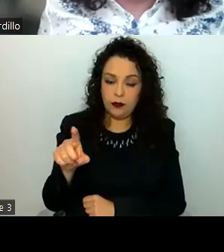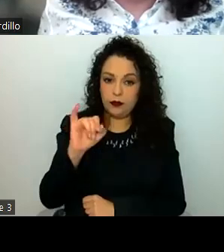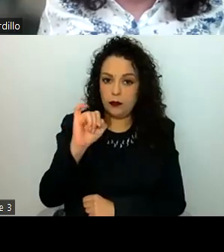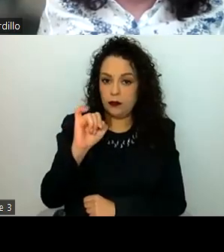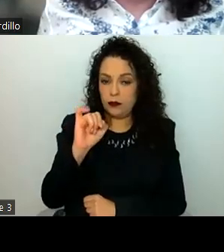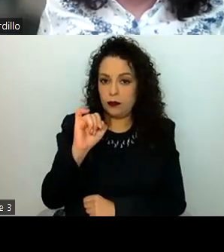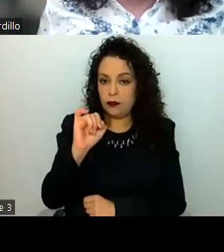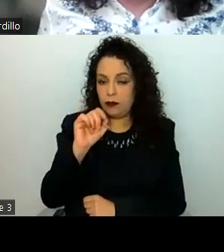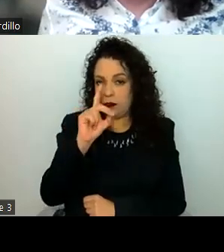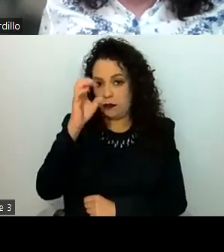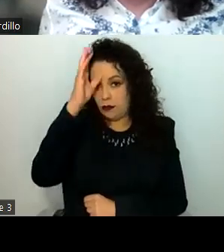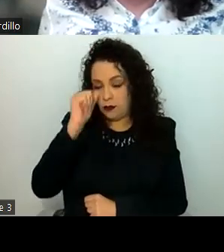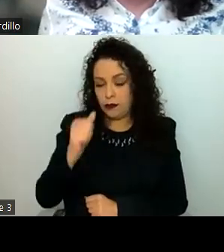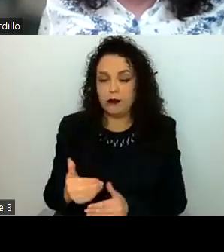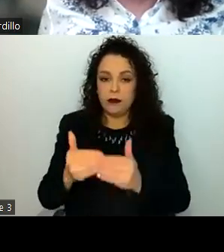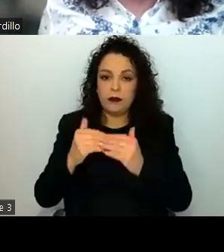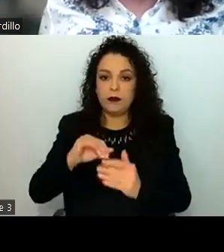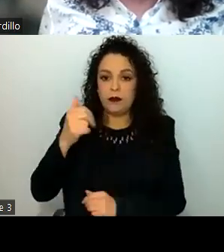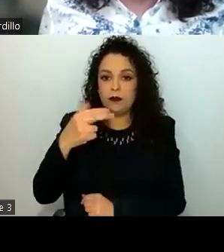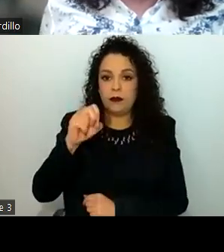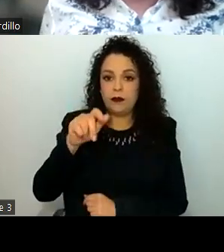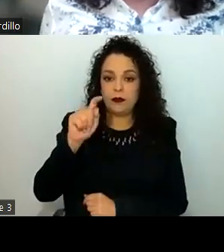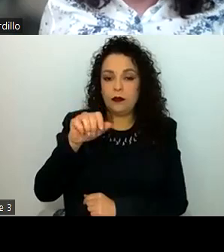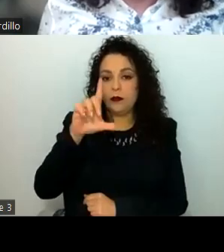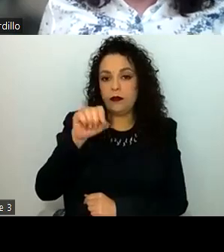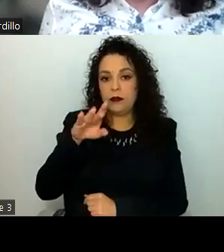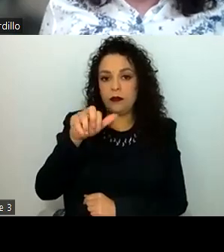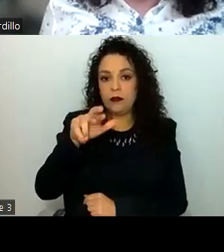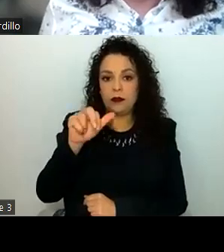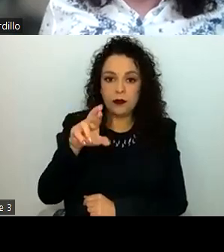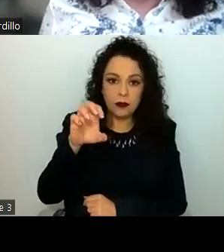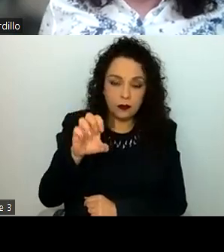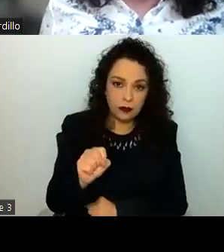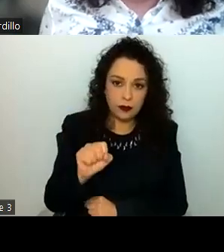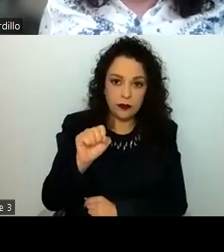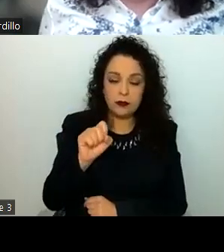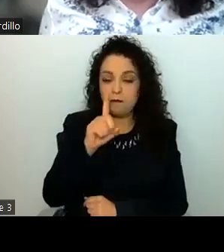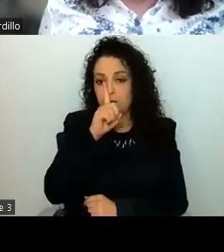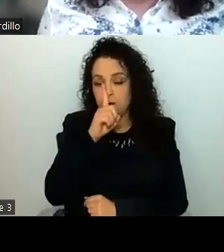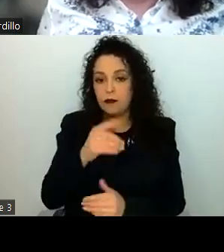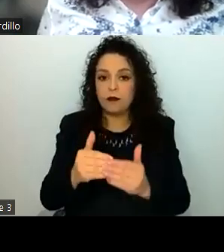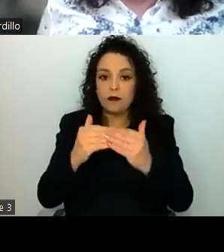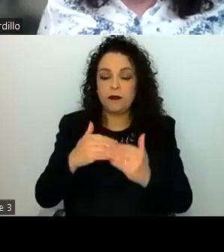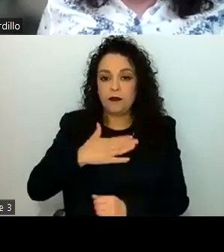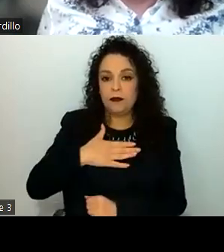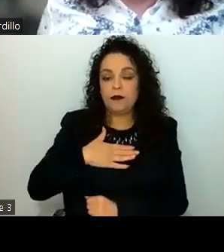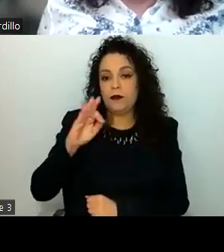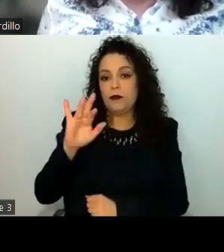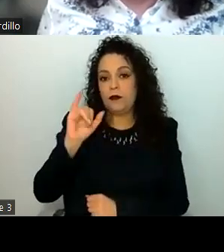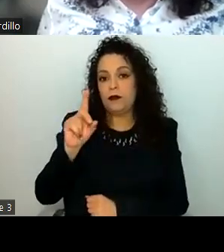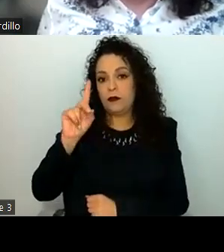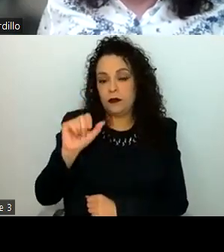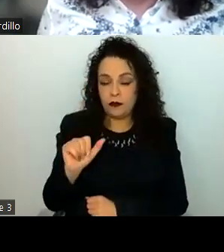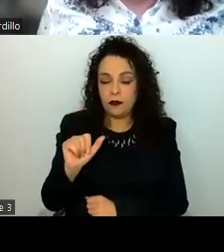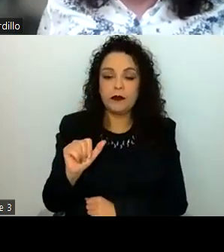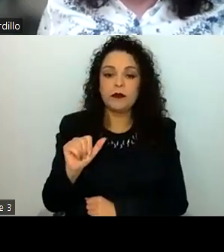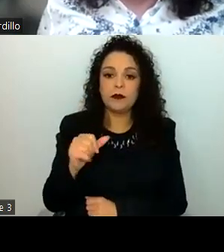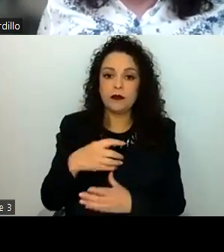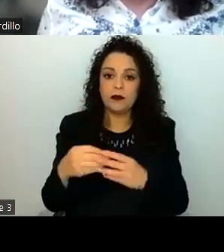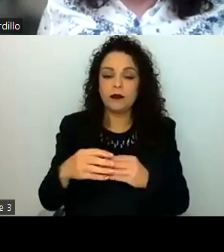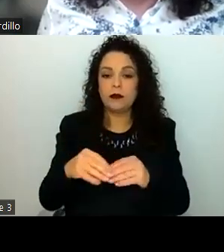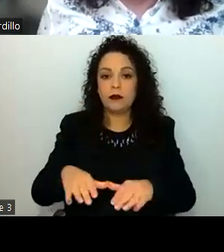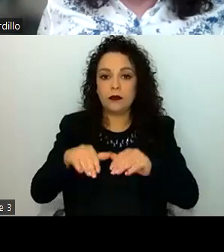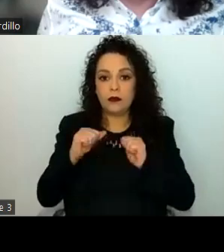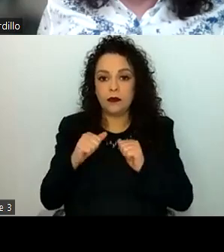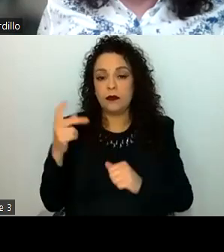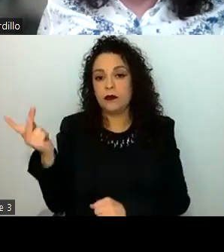Y la de la voz, diputada Frida Jimena Guillén Ortiz, abstención. ¿Falta alguna diputada o diputado de emitir el sentido de su